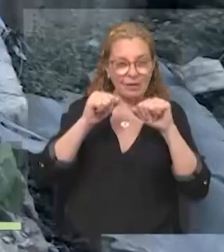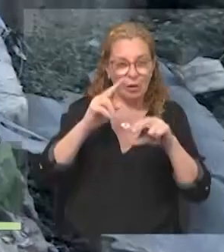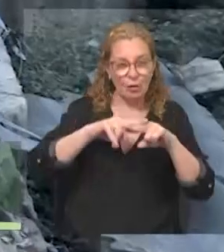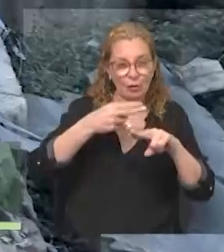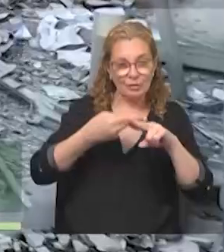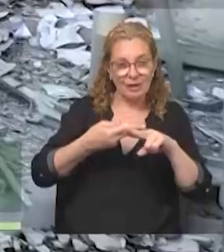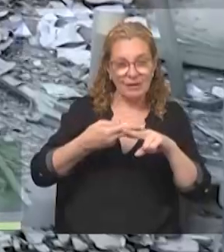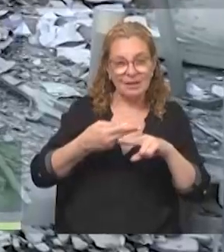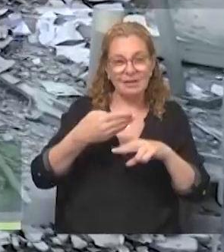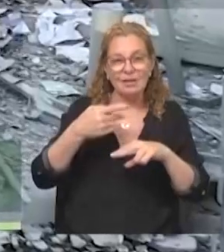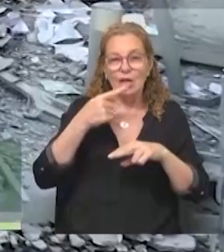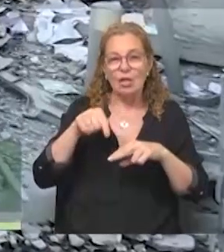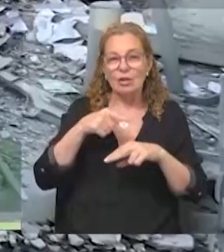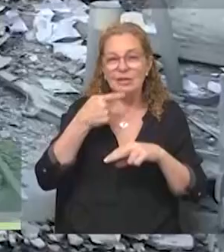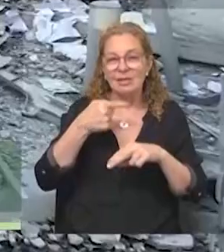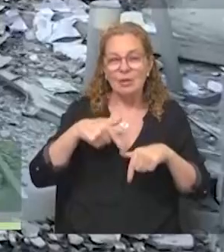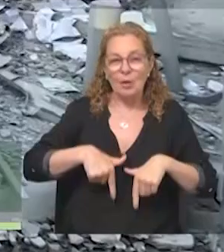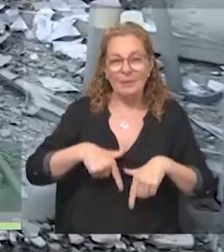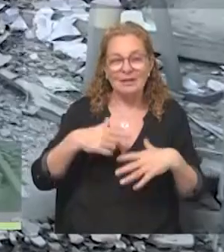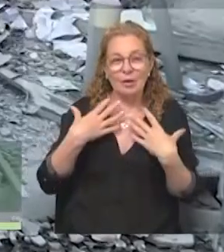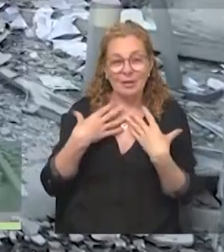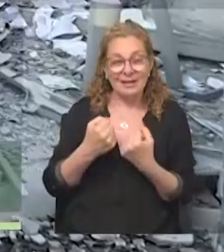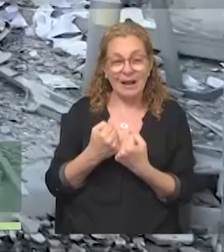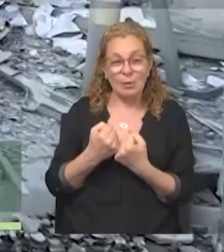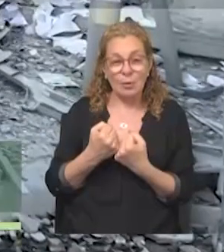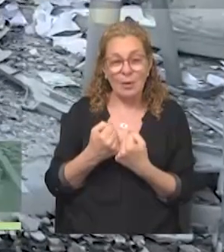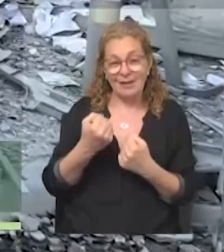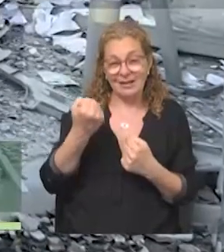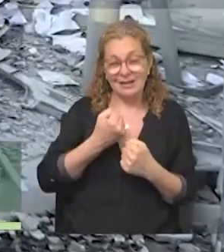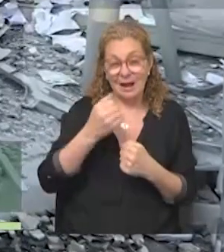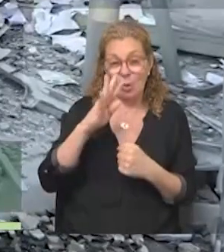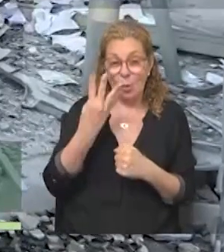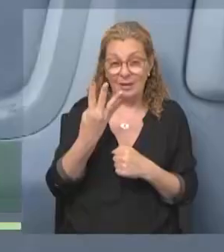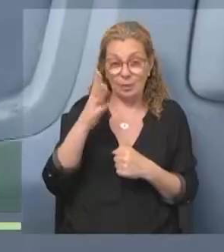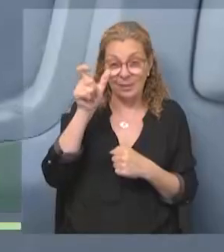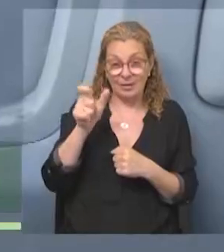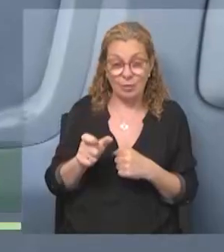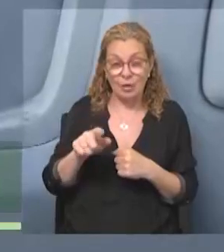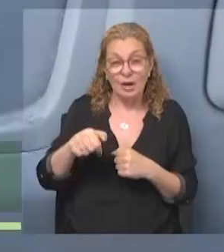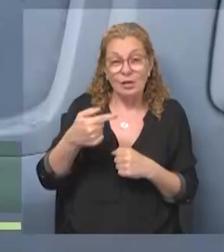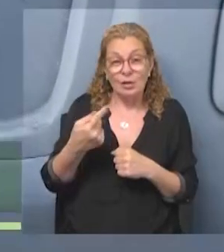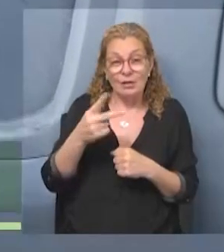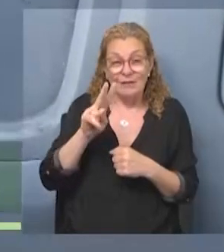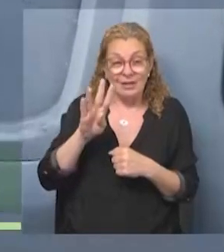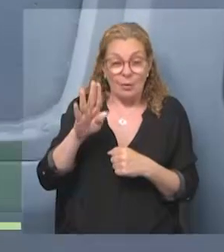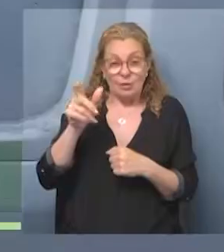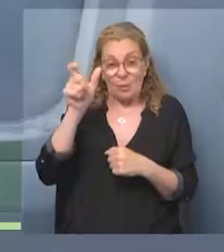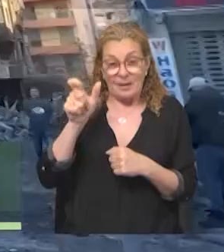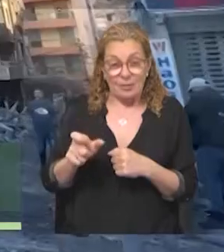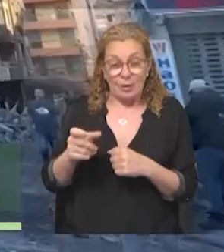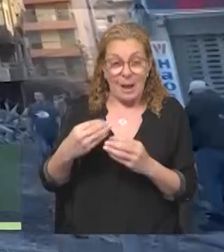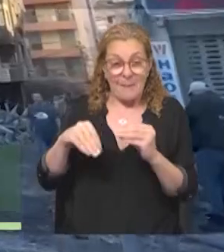al sur de beirut donde según el Ministerio de salud libanés ya han sido asesinadas cuatro personas y otras 24 más han resultado